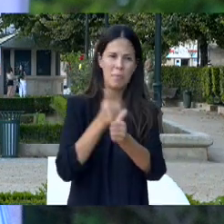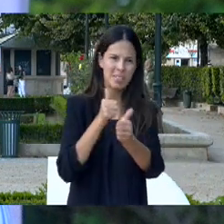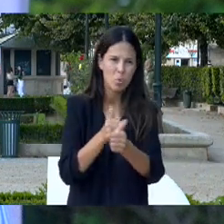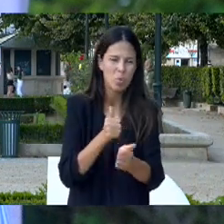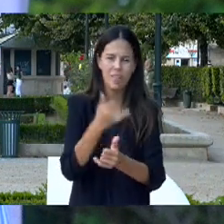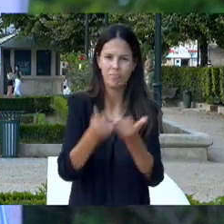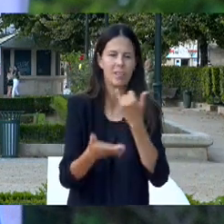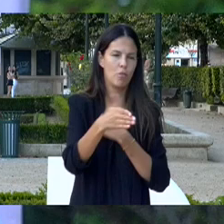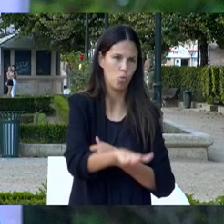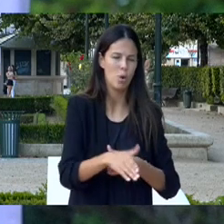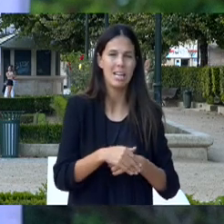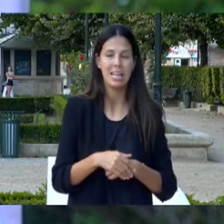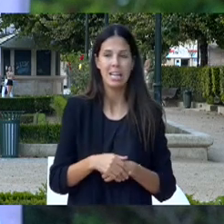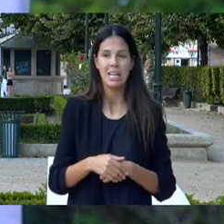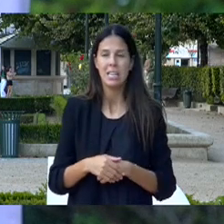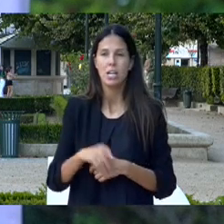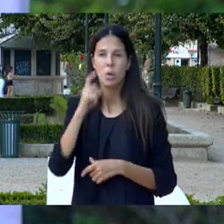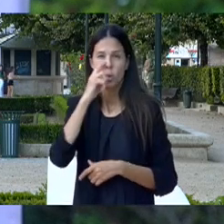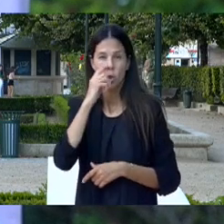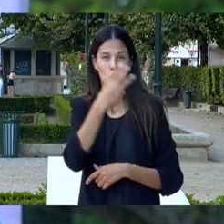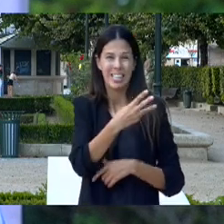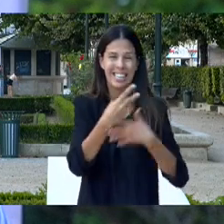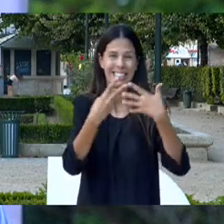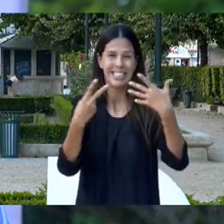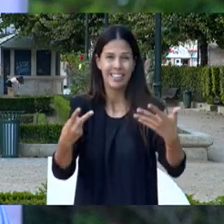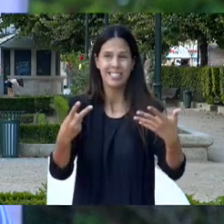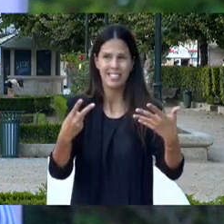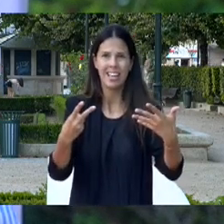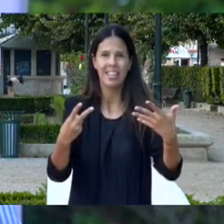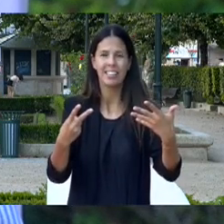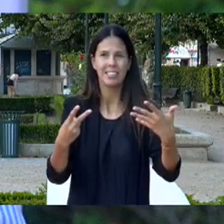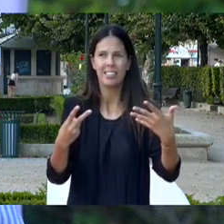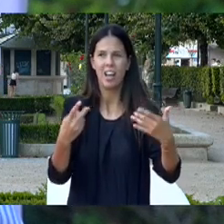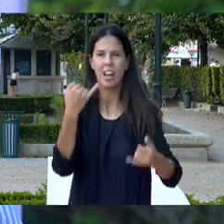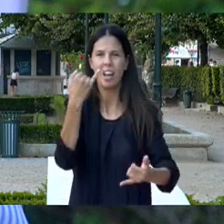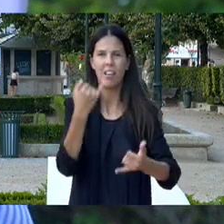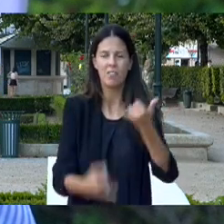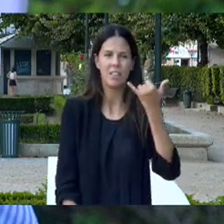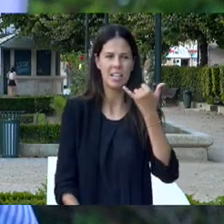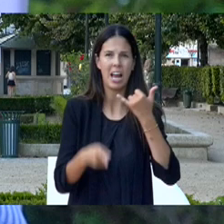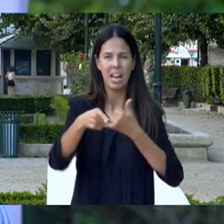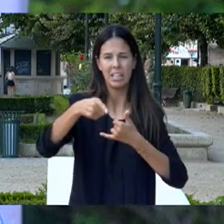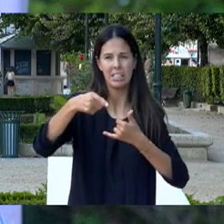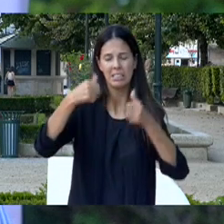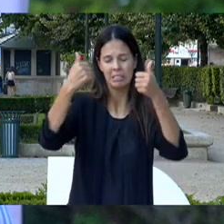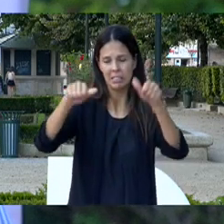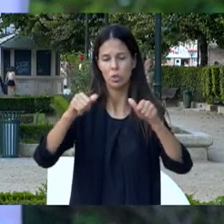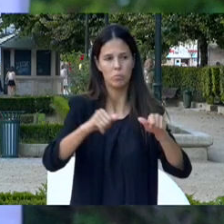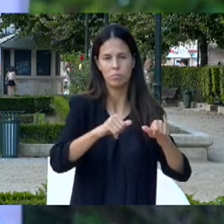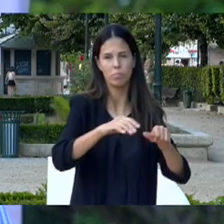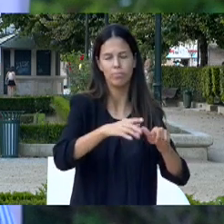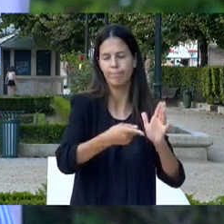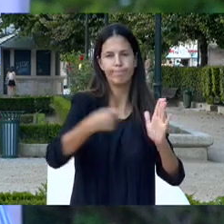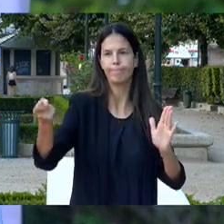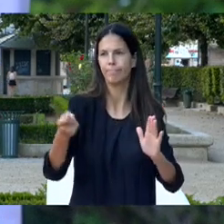persecucións, e en xuño do 37, pois retiranlle a cátedra. Queda xa